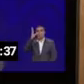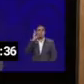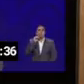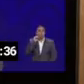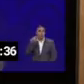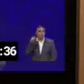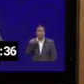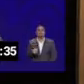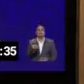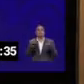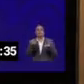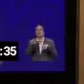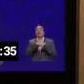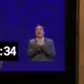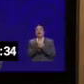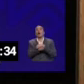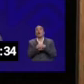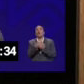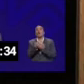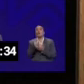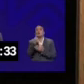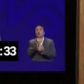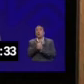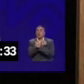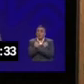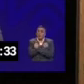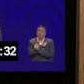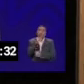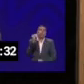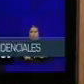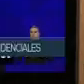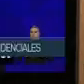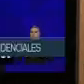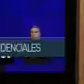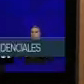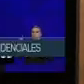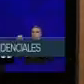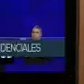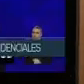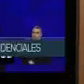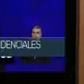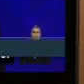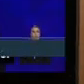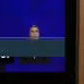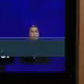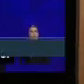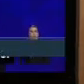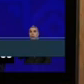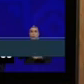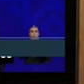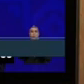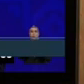Giovannito Andrade, mucha coca en la cena Pero tranquilo, aquí te traigo tu químico Carlos Zangay, todo el petróleo vendido